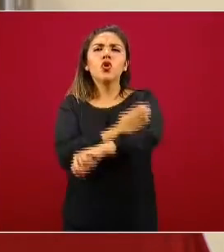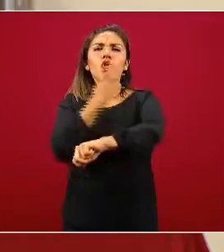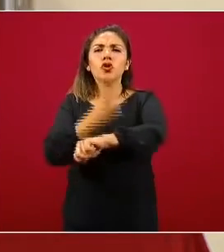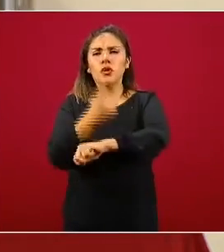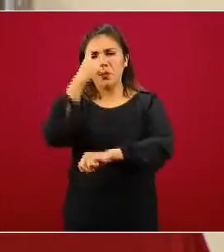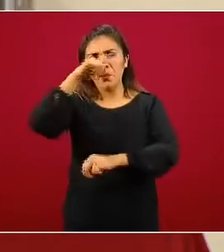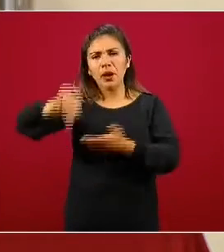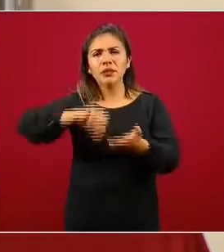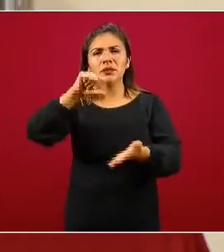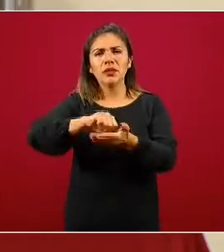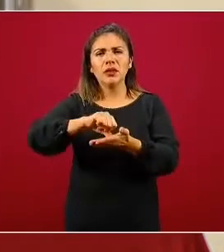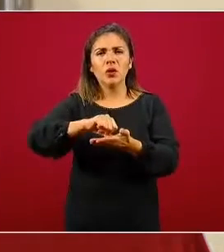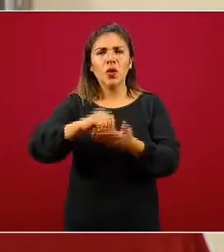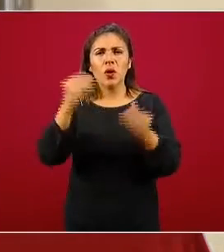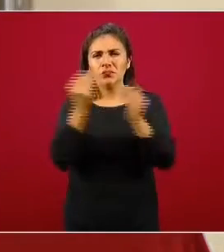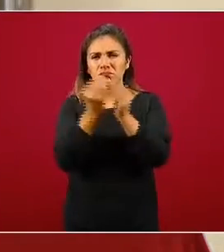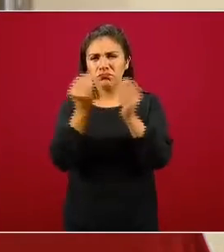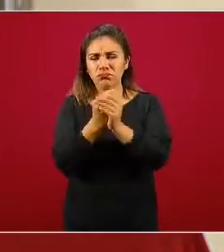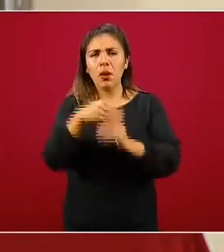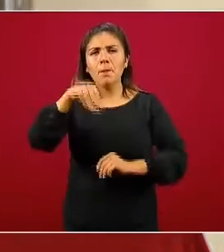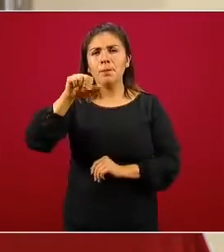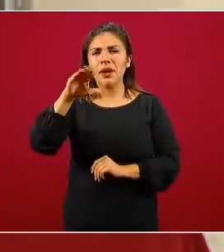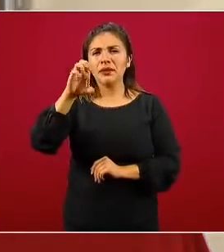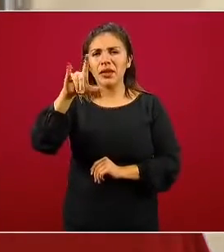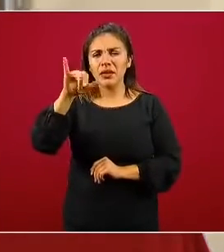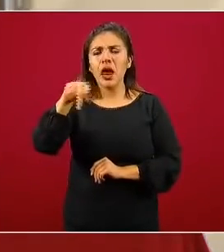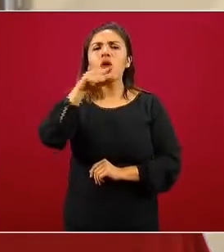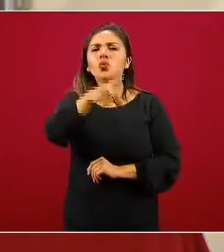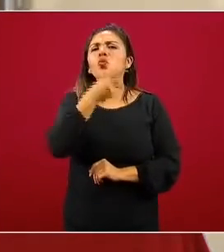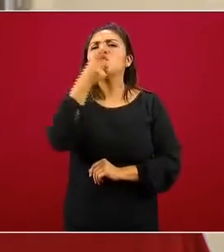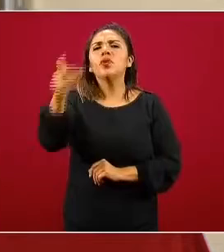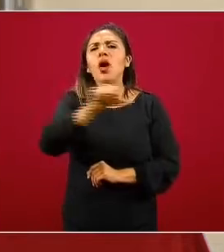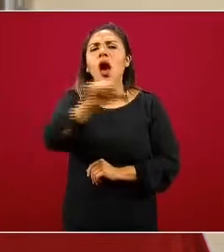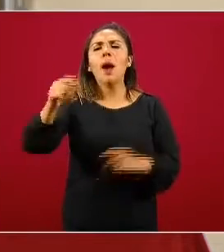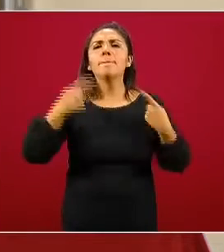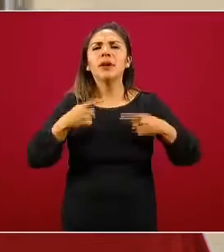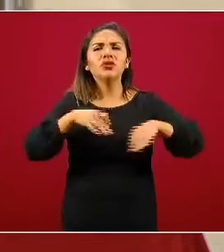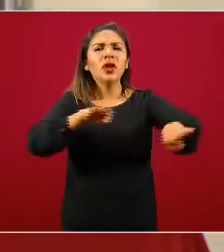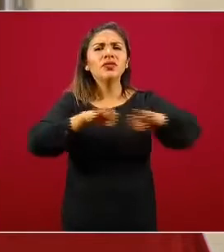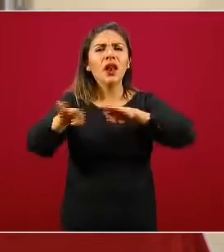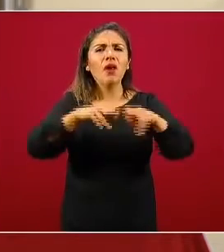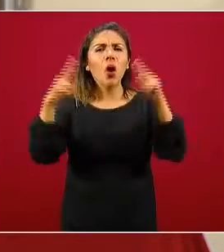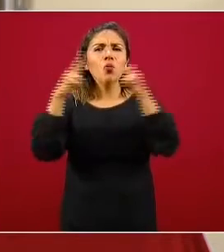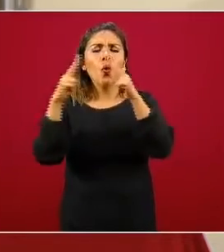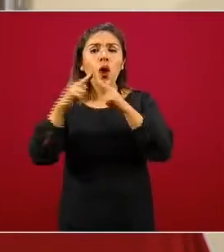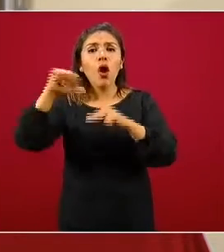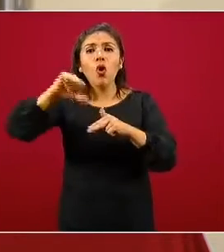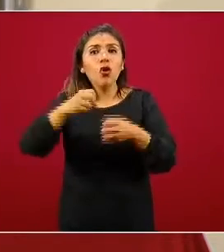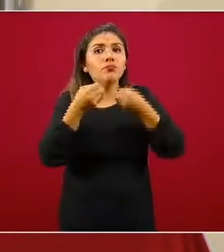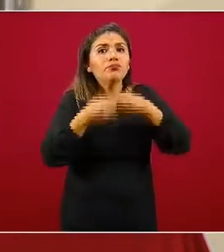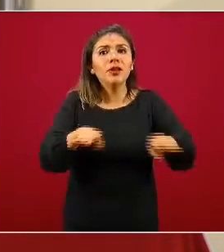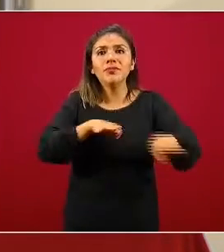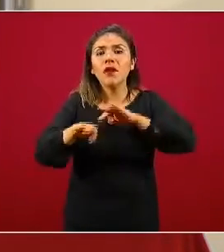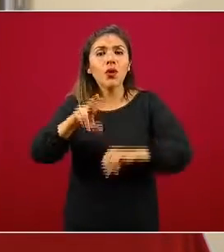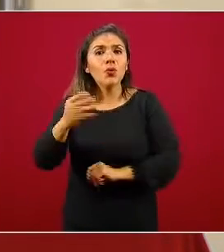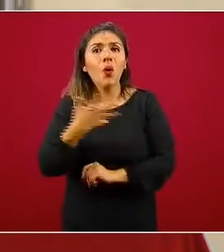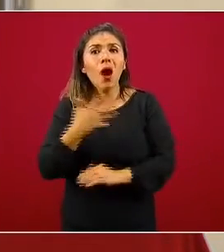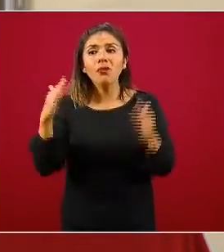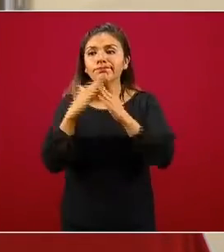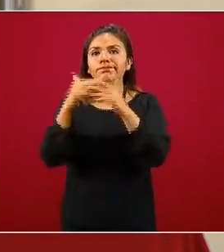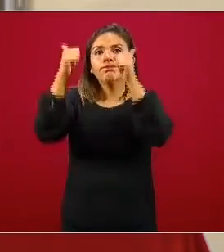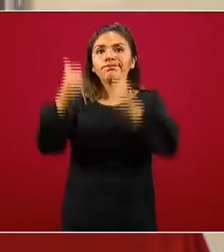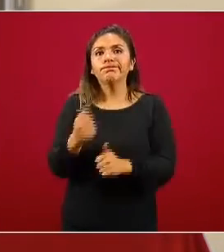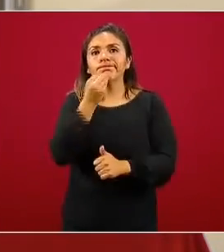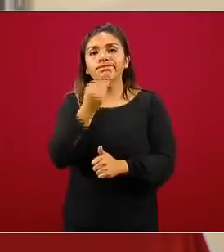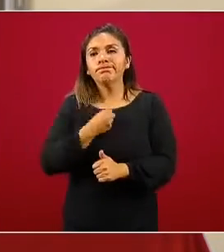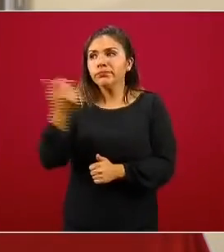de Capacitación, Marcelina Bautista, ¿qué mensaje les das a las trabajadoras del hogar que hoy ya perdieron su empleo, que están en casa ya